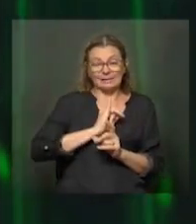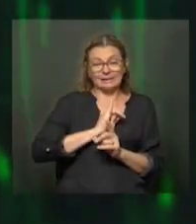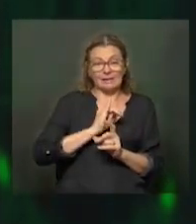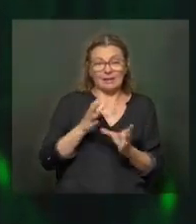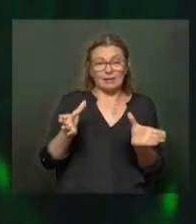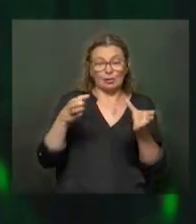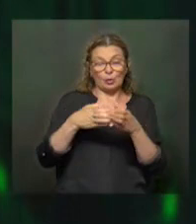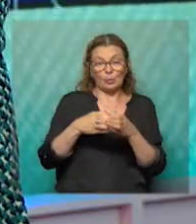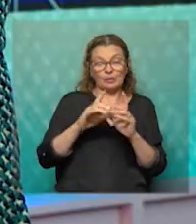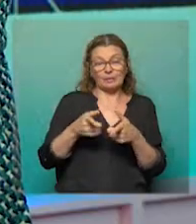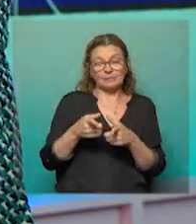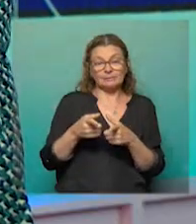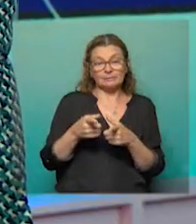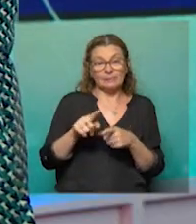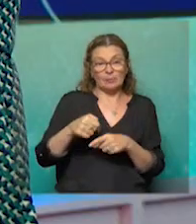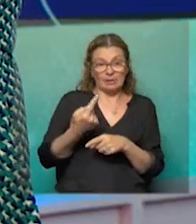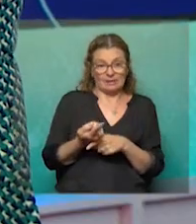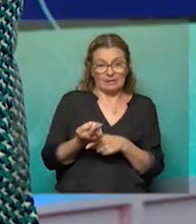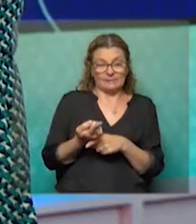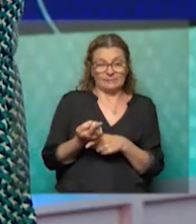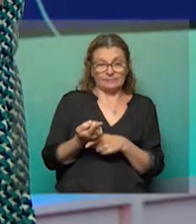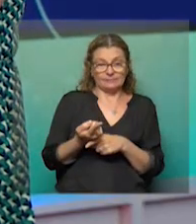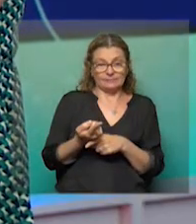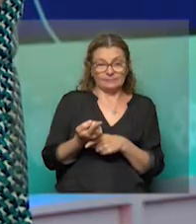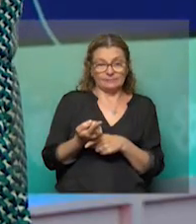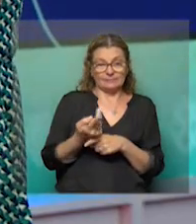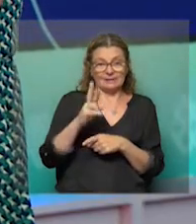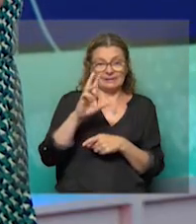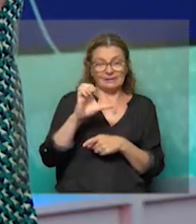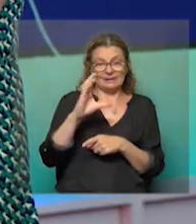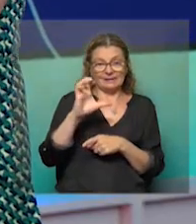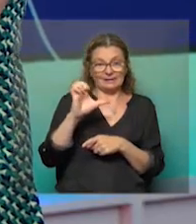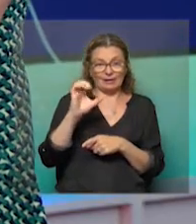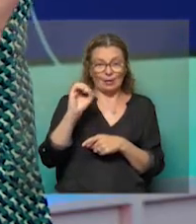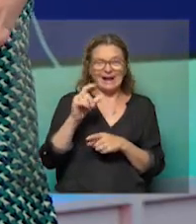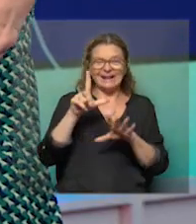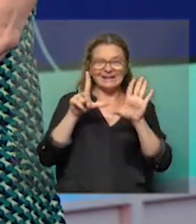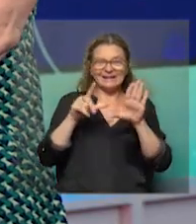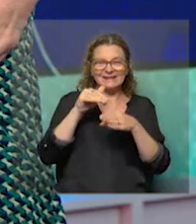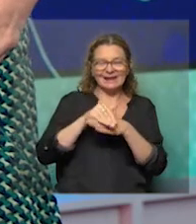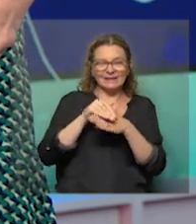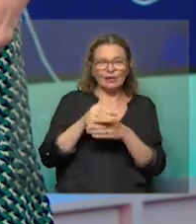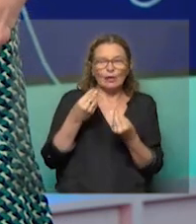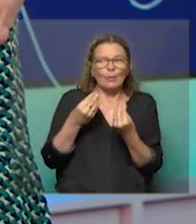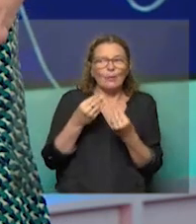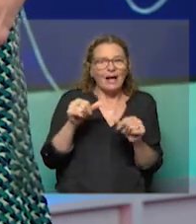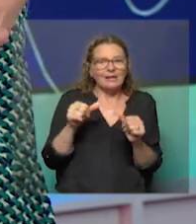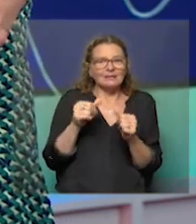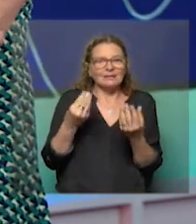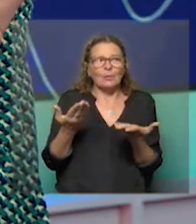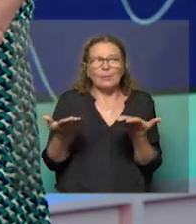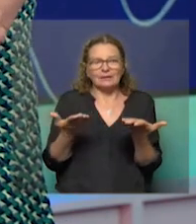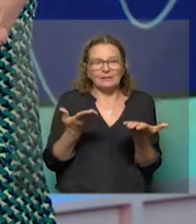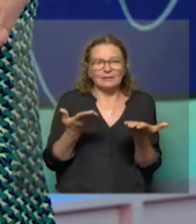banda. Excelente. Mañana, en el recreo, a las 19 horas, ¿cómo va a ser el show?